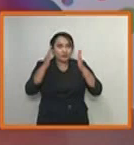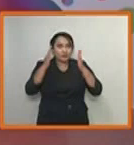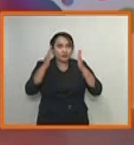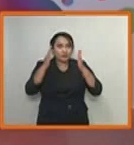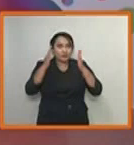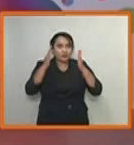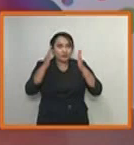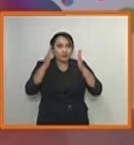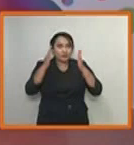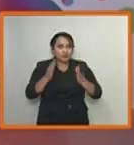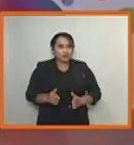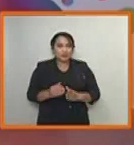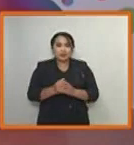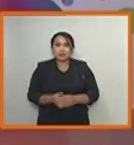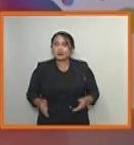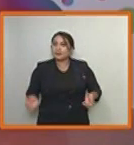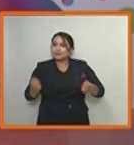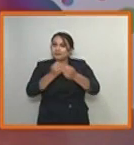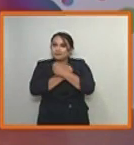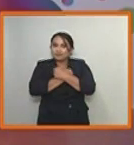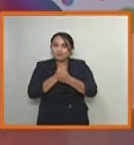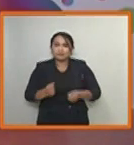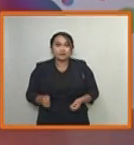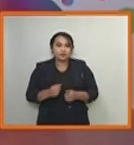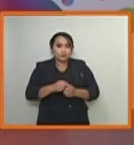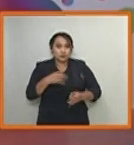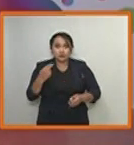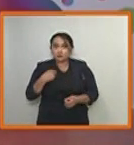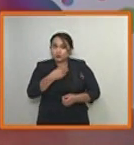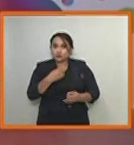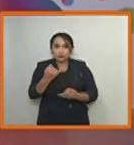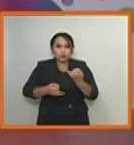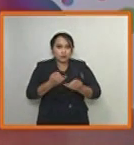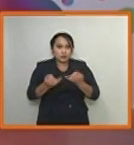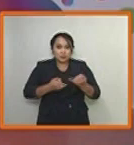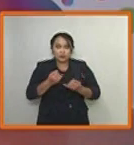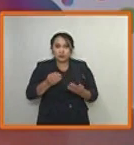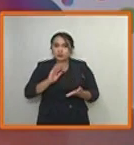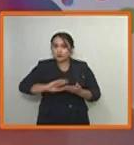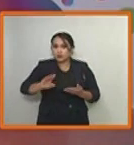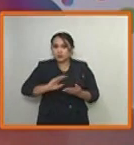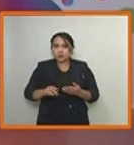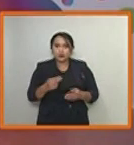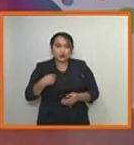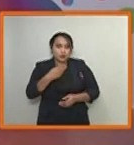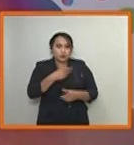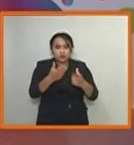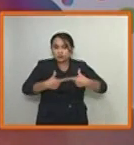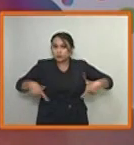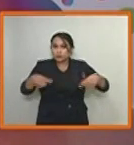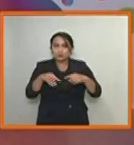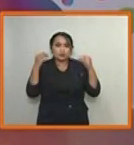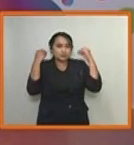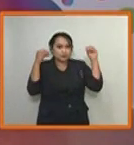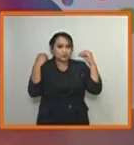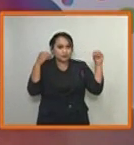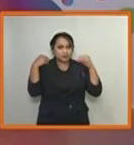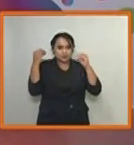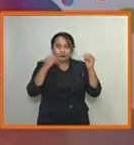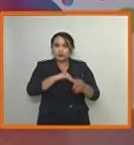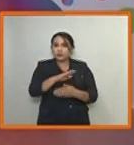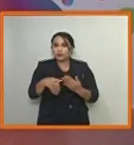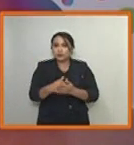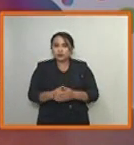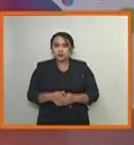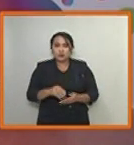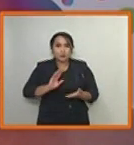pueblo hondureño que confió en nosotros, compró jugadita, a nuestros comisionistas y a todos los